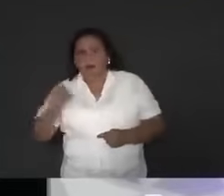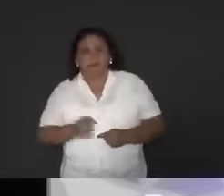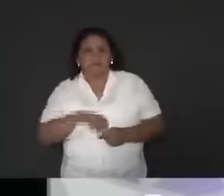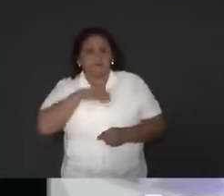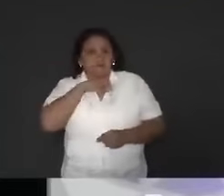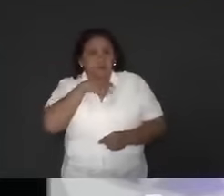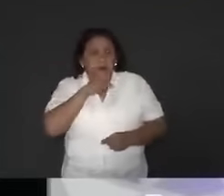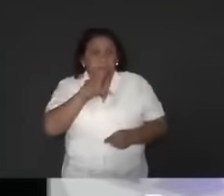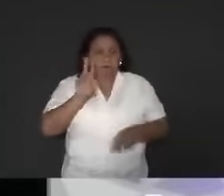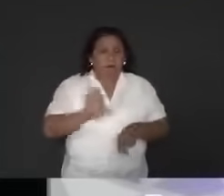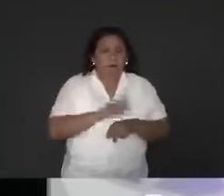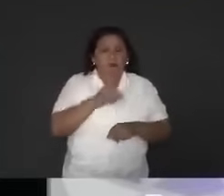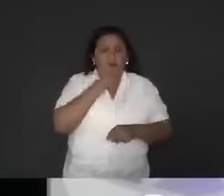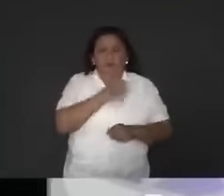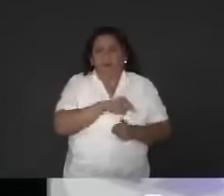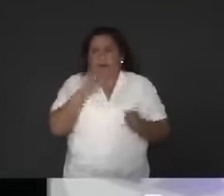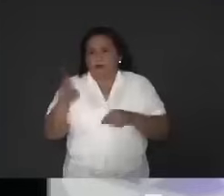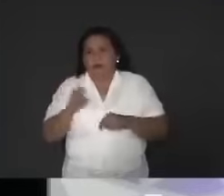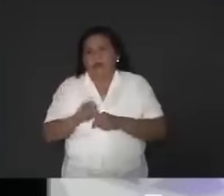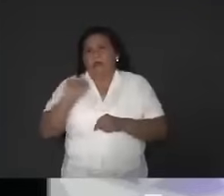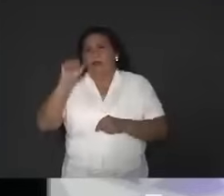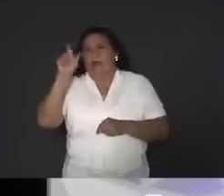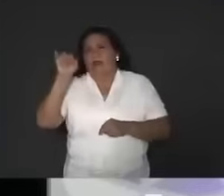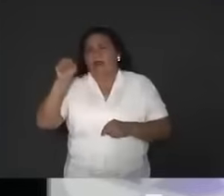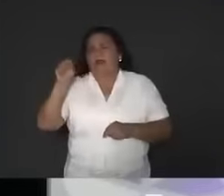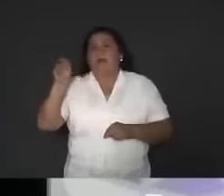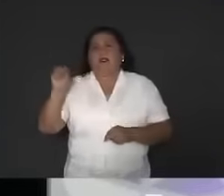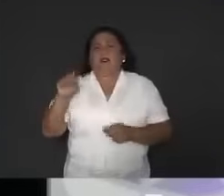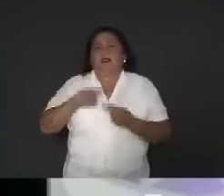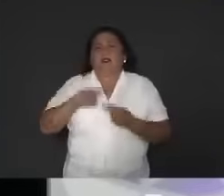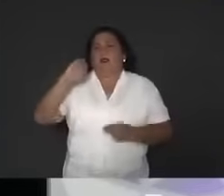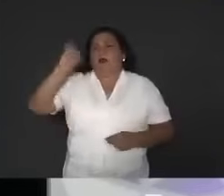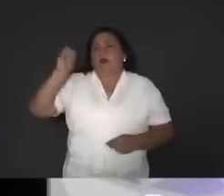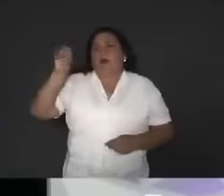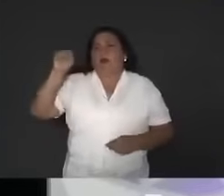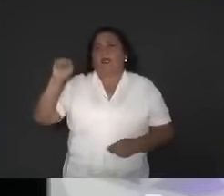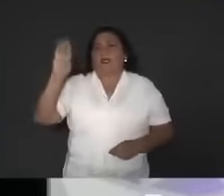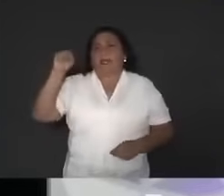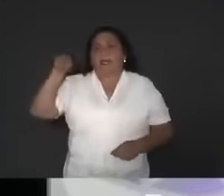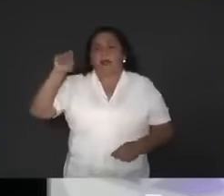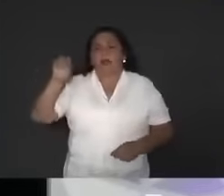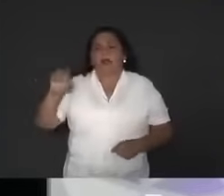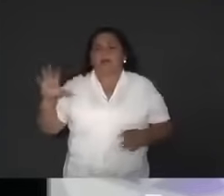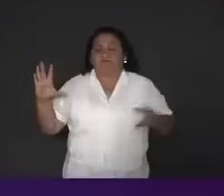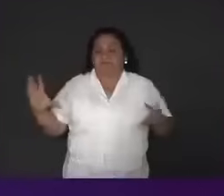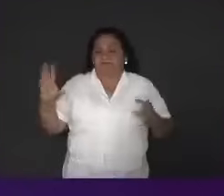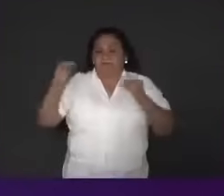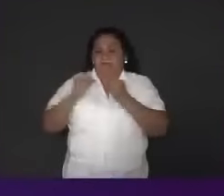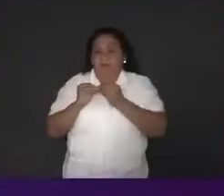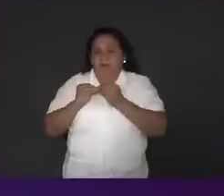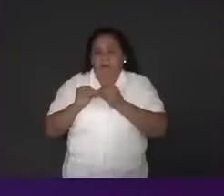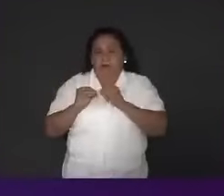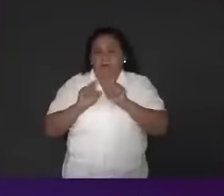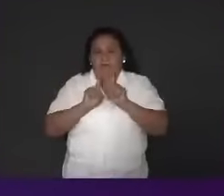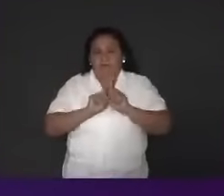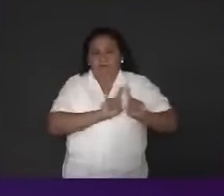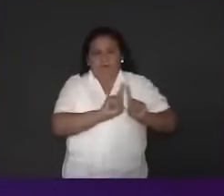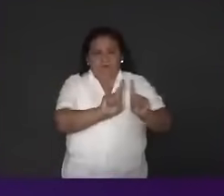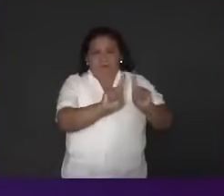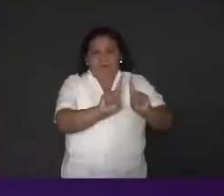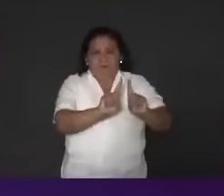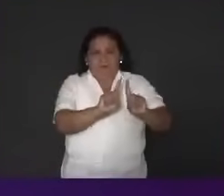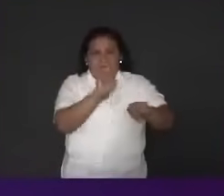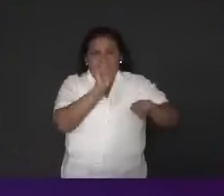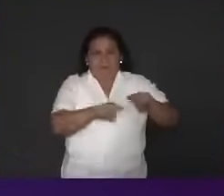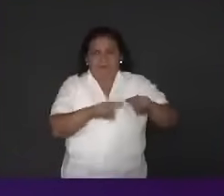pero no te anunció los que carga él, Alejandro Menéndez, Jorge Canul, lo peor junto, que se vayan ambos y que permitan que entres